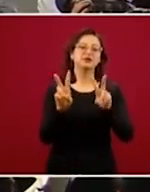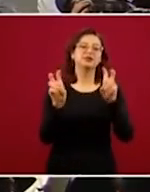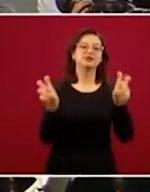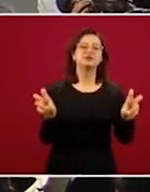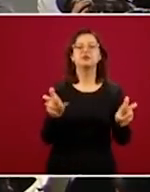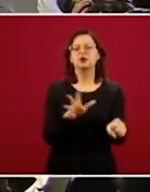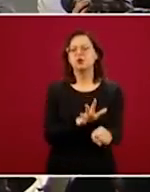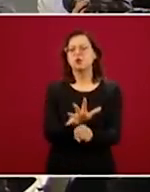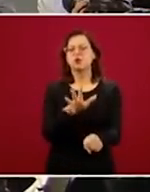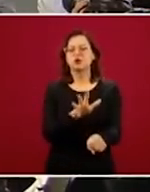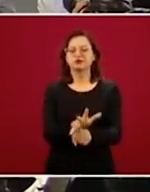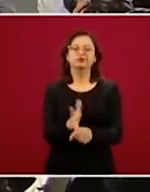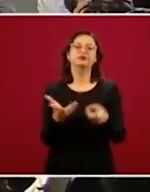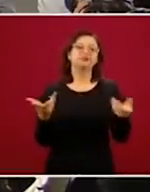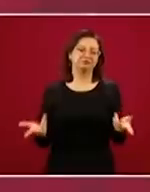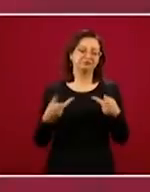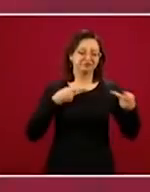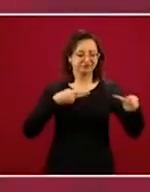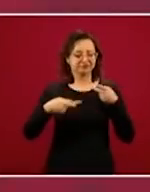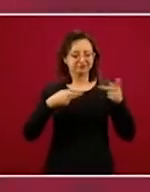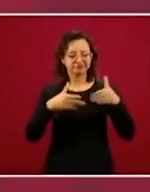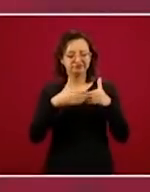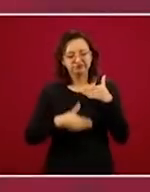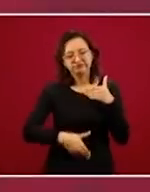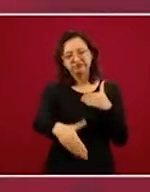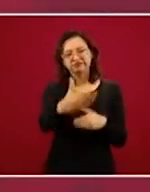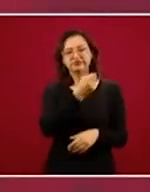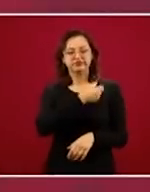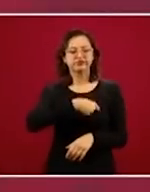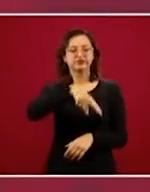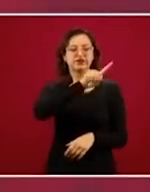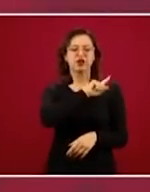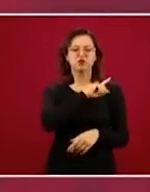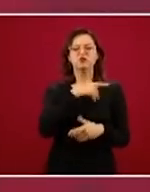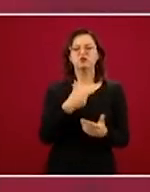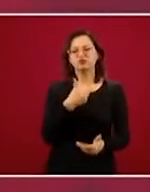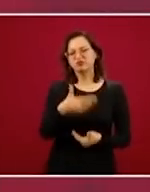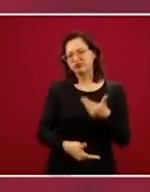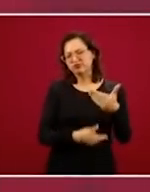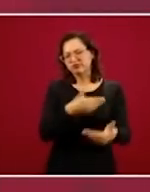la situación del plan de salud cómo vamos